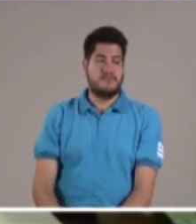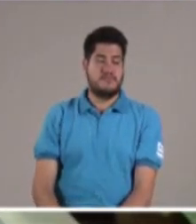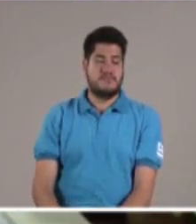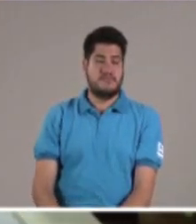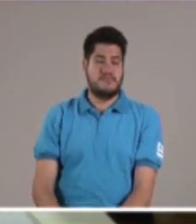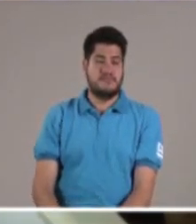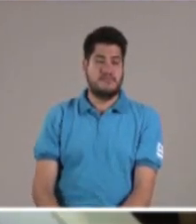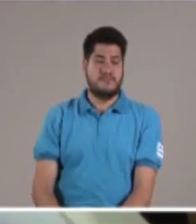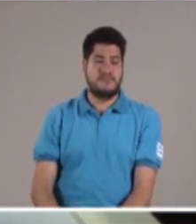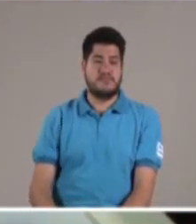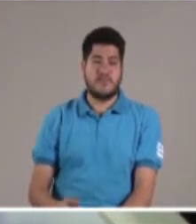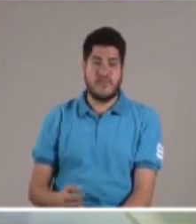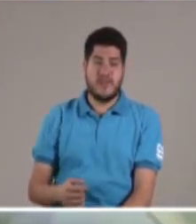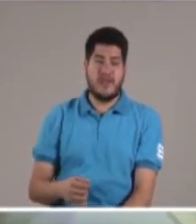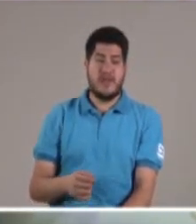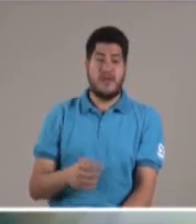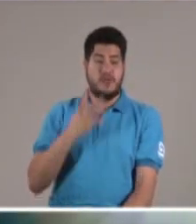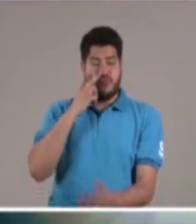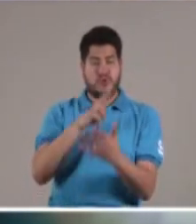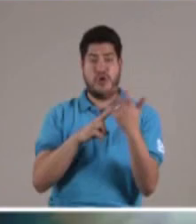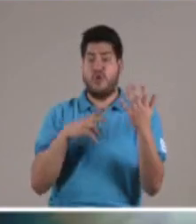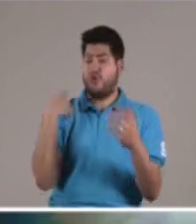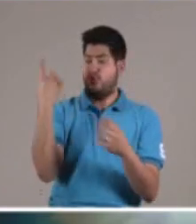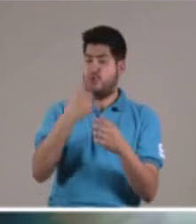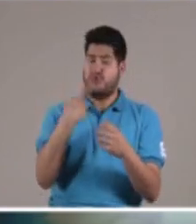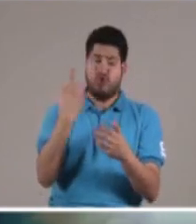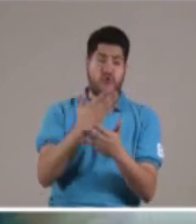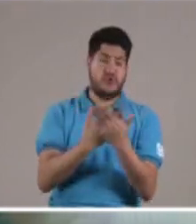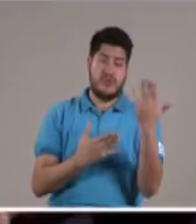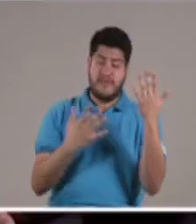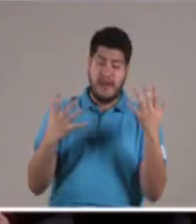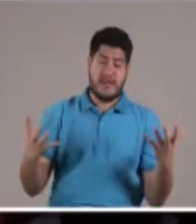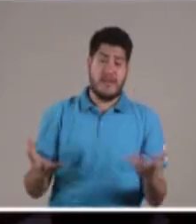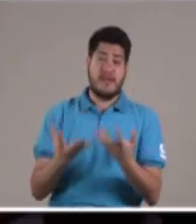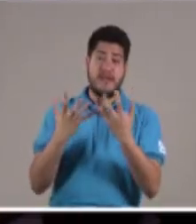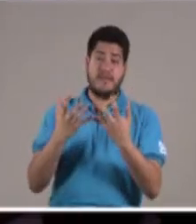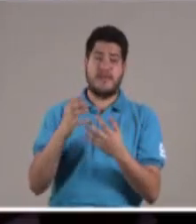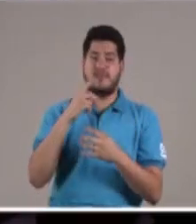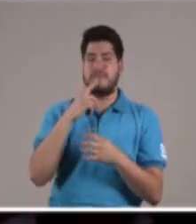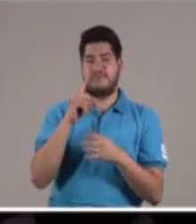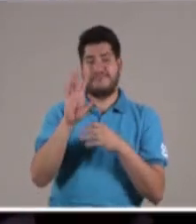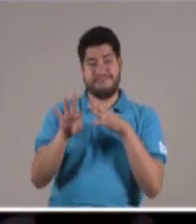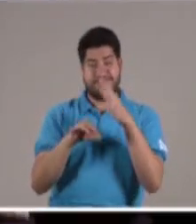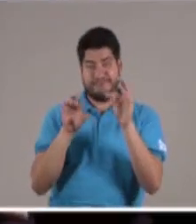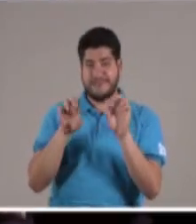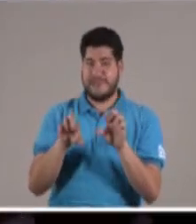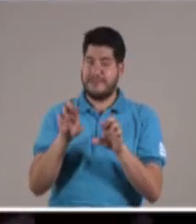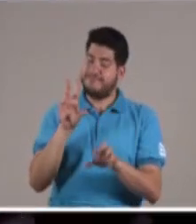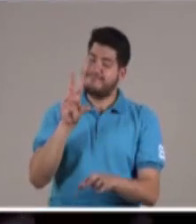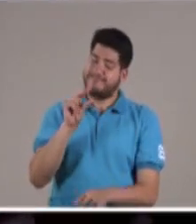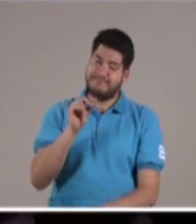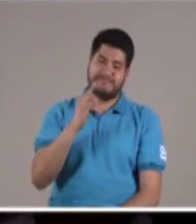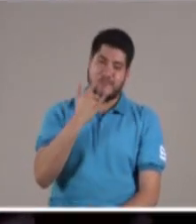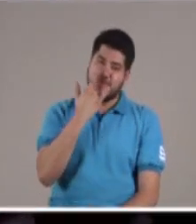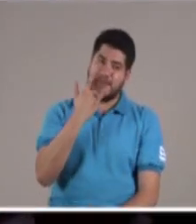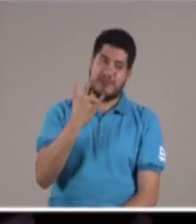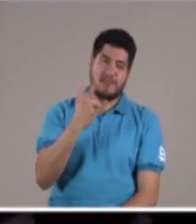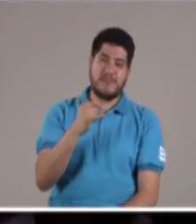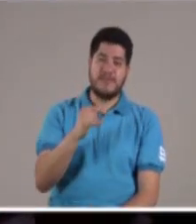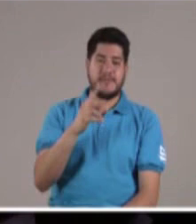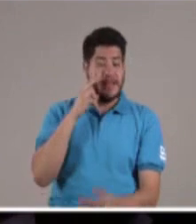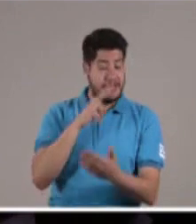no dice todos se van en el arrebatamiento dicen algunos No perdóneme eso no es lo que dice la Biblia